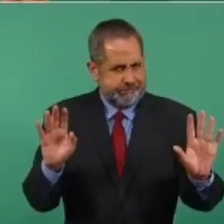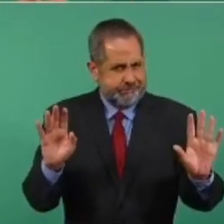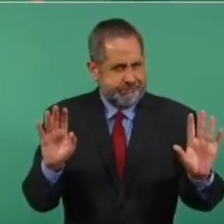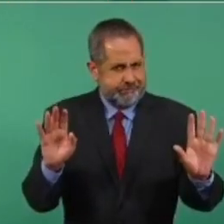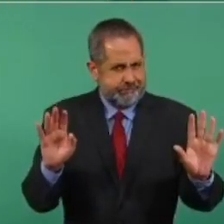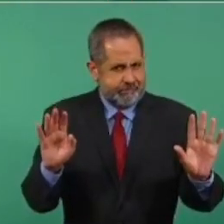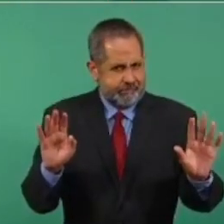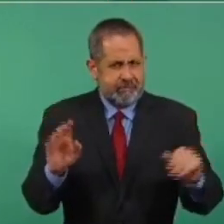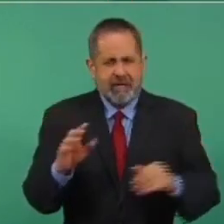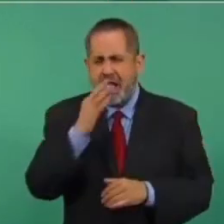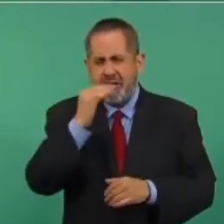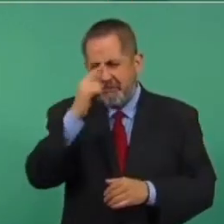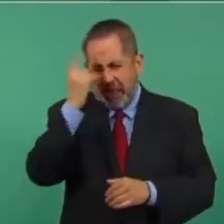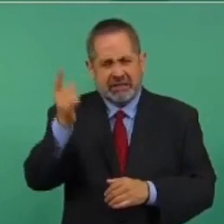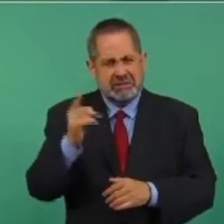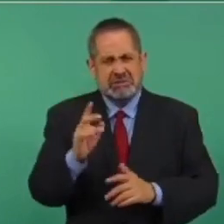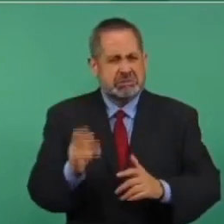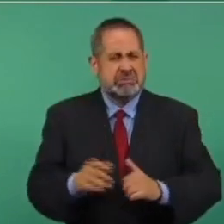Es muy sencillo.